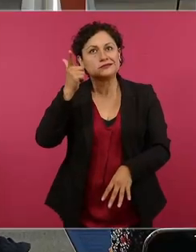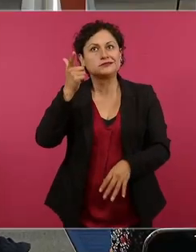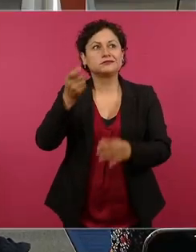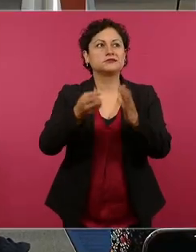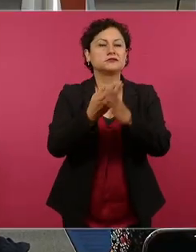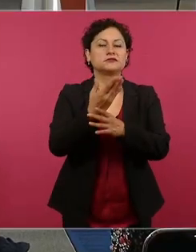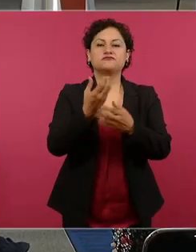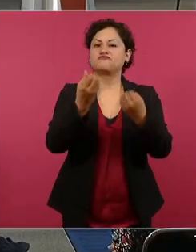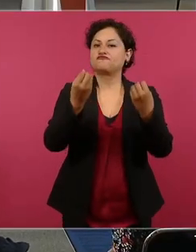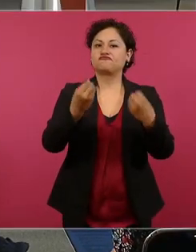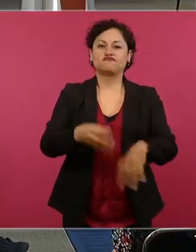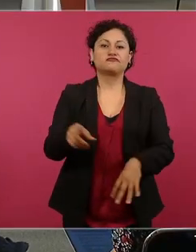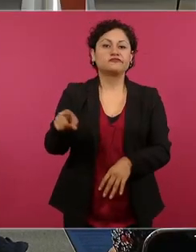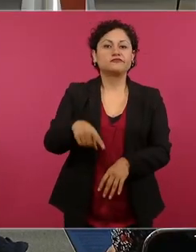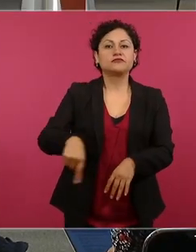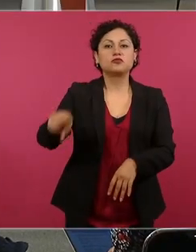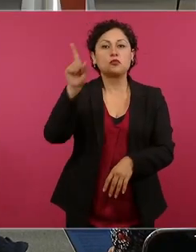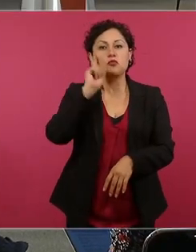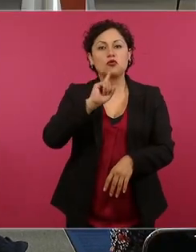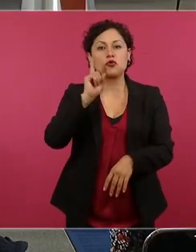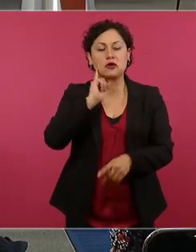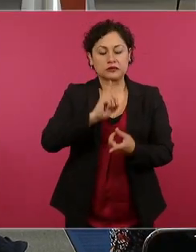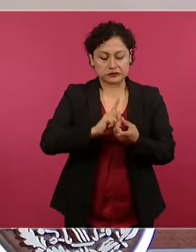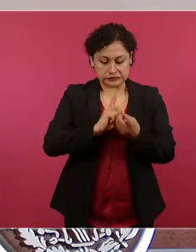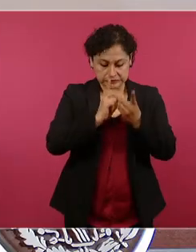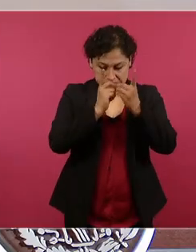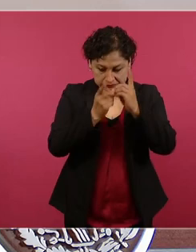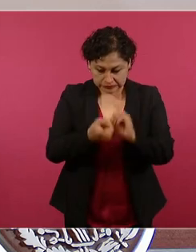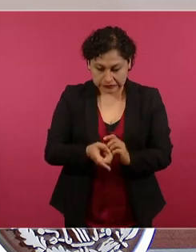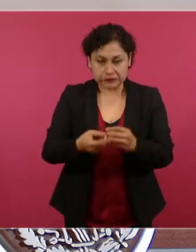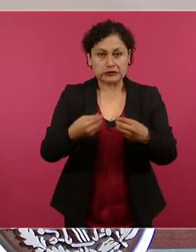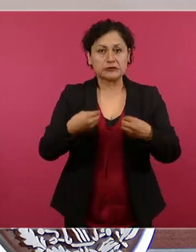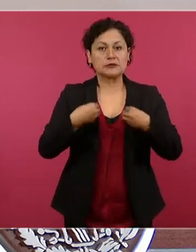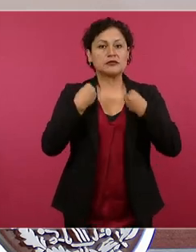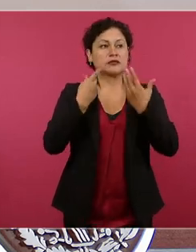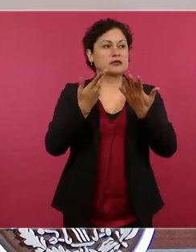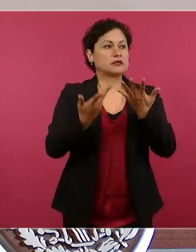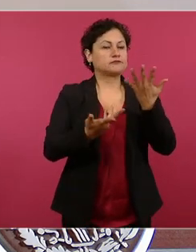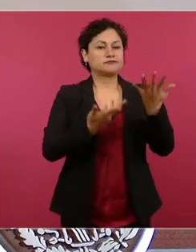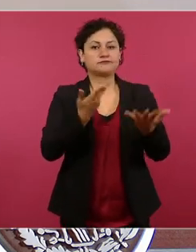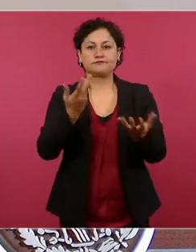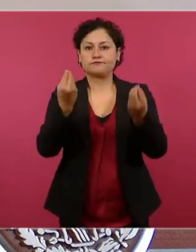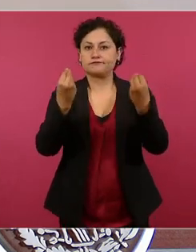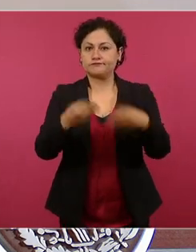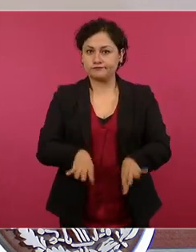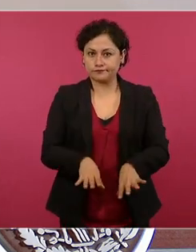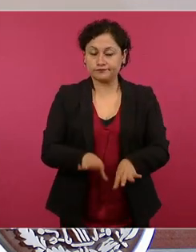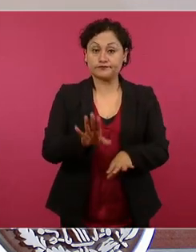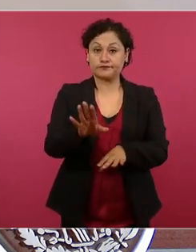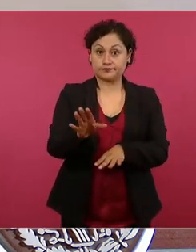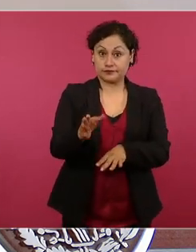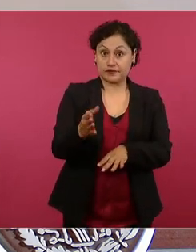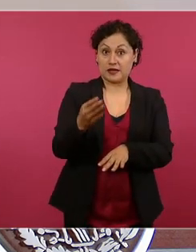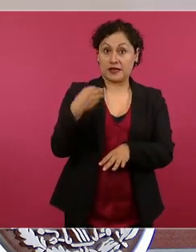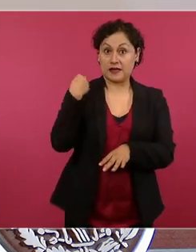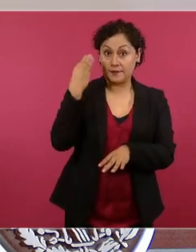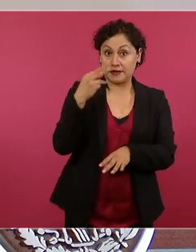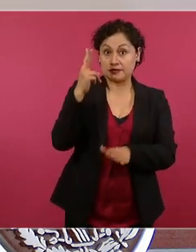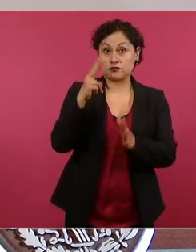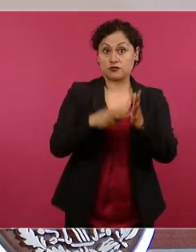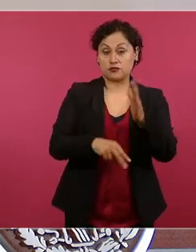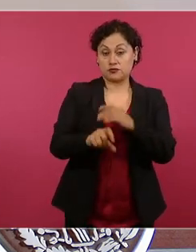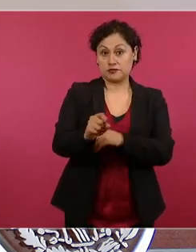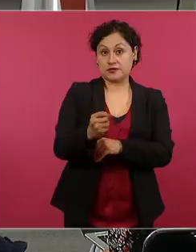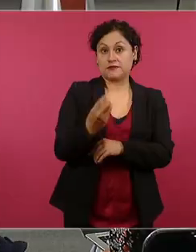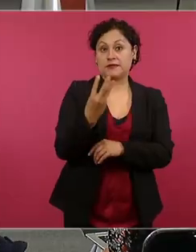desaliento ante la falta de un proyecto de vida. En marzo de 2023 se registró el primero de